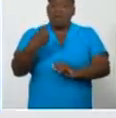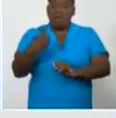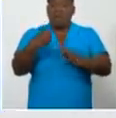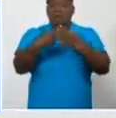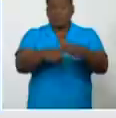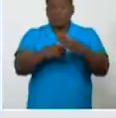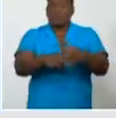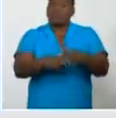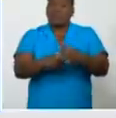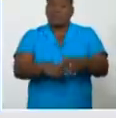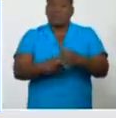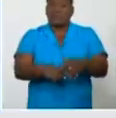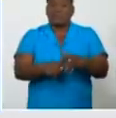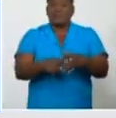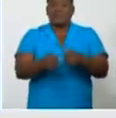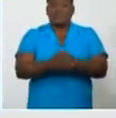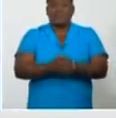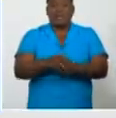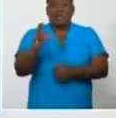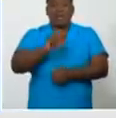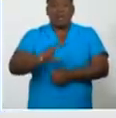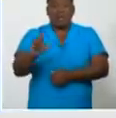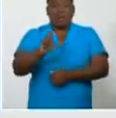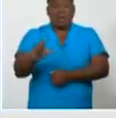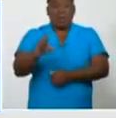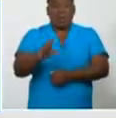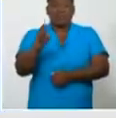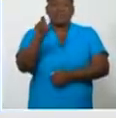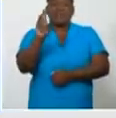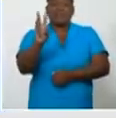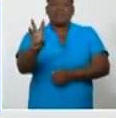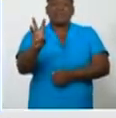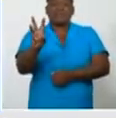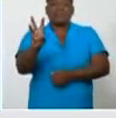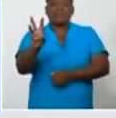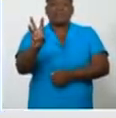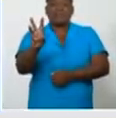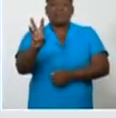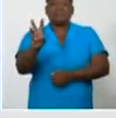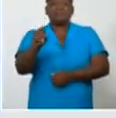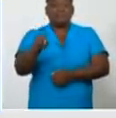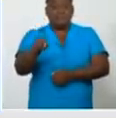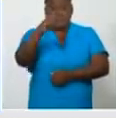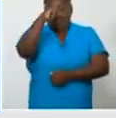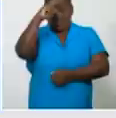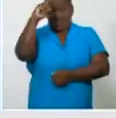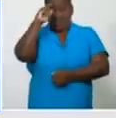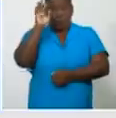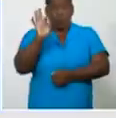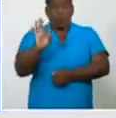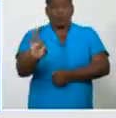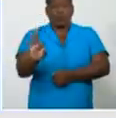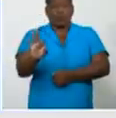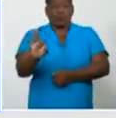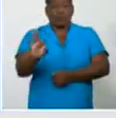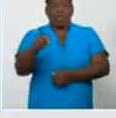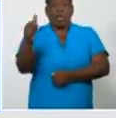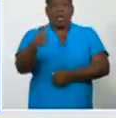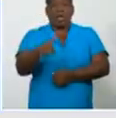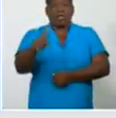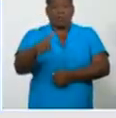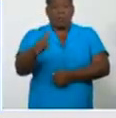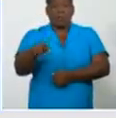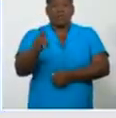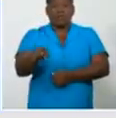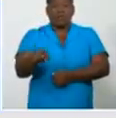elevado. Cabaiguán, el mayor número, 13, Santi Espíritus 8, Jatibonico y La Sierpe con